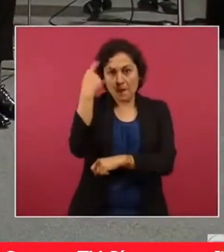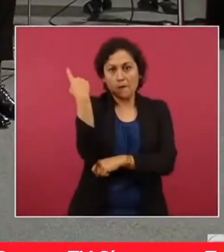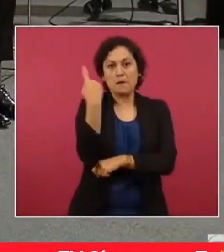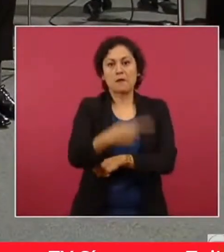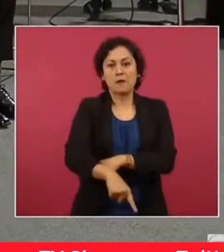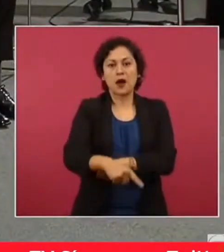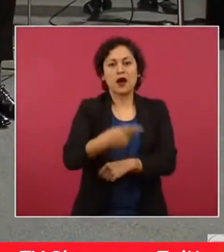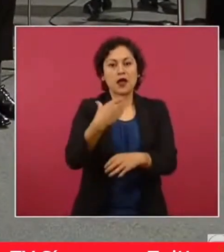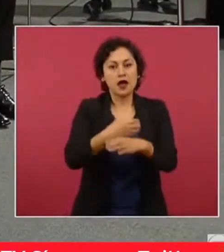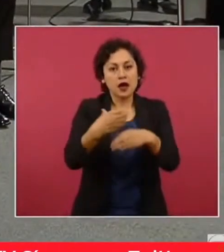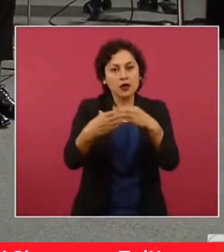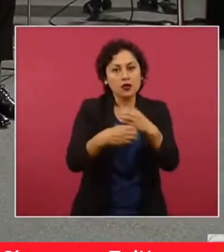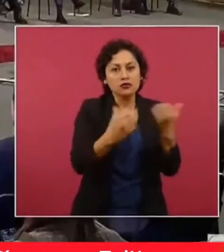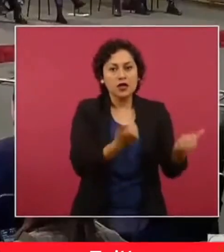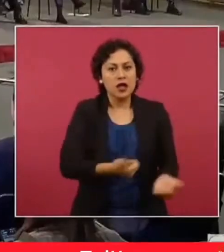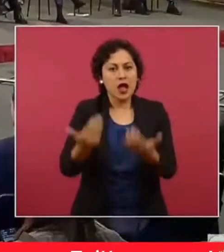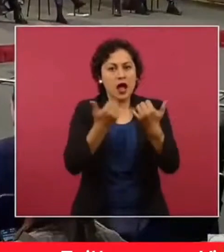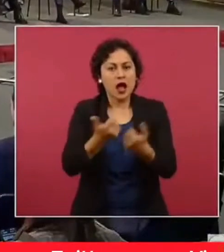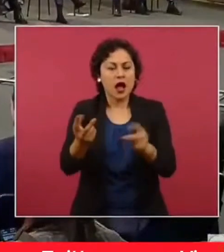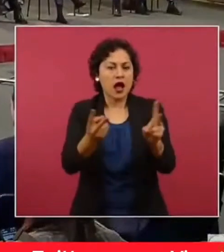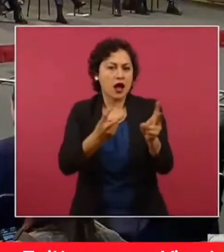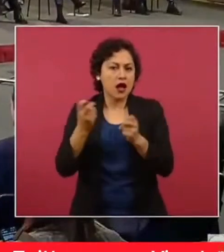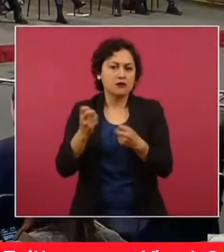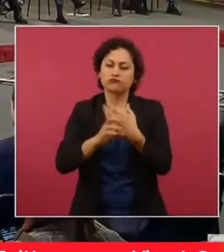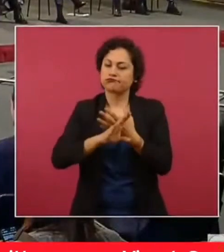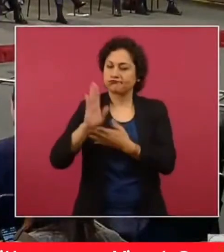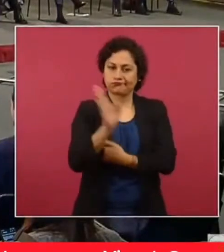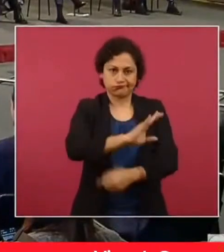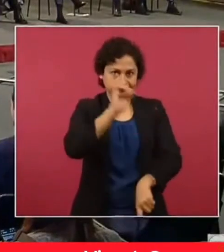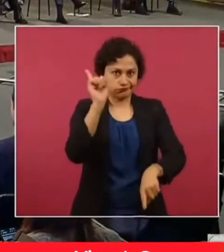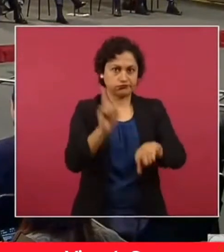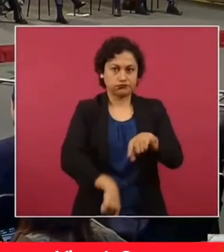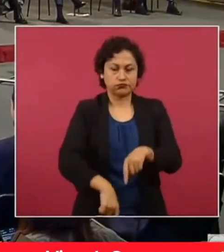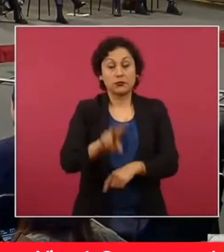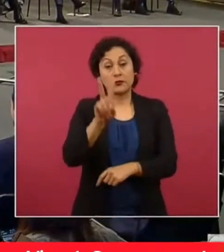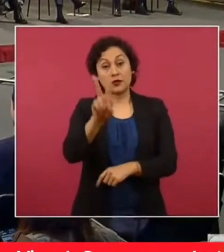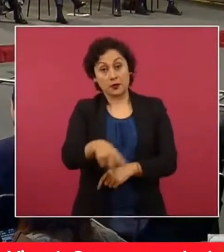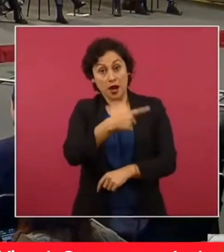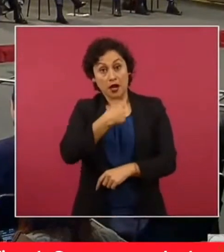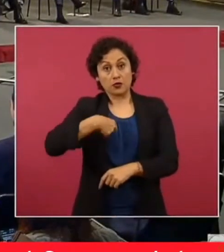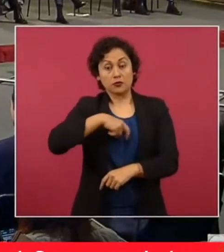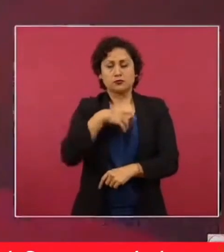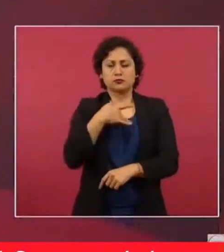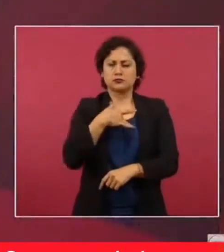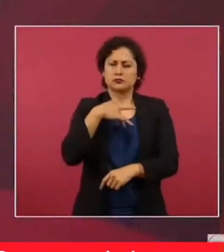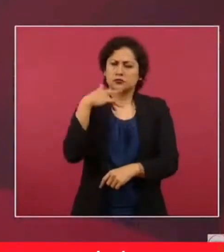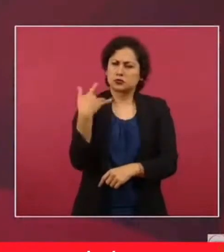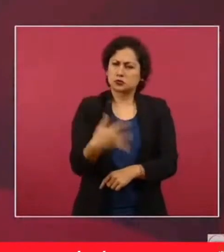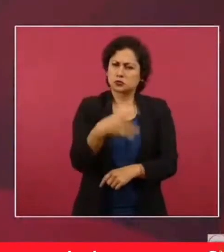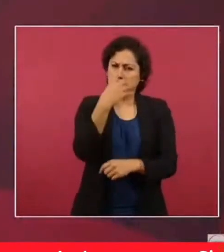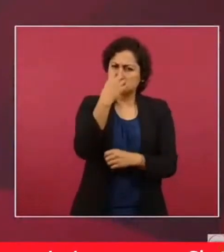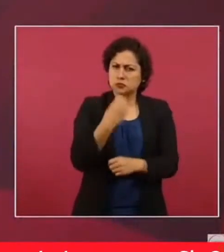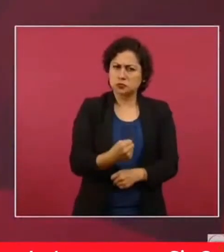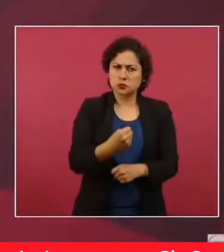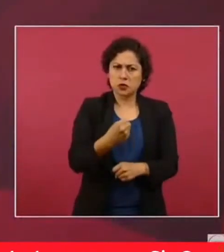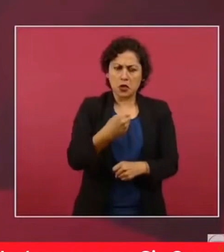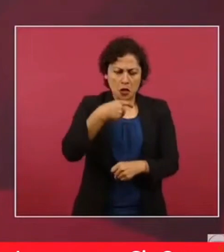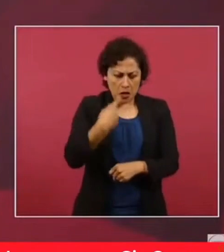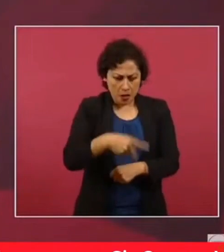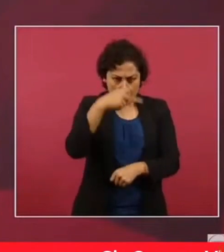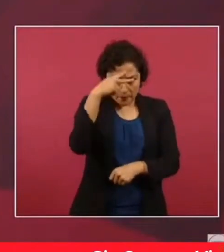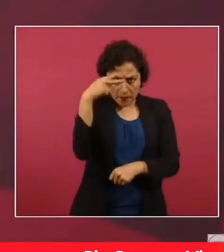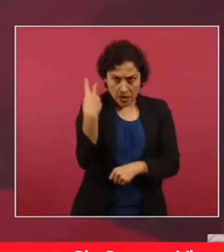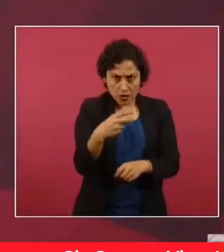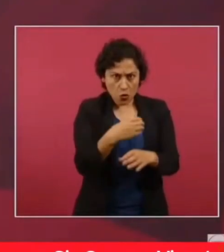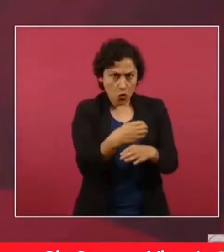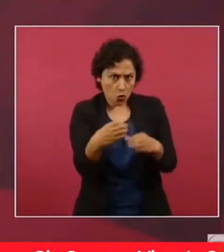de bienes culturales. Nos duele mucho el saqueo del patrimonio arqueológico mexicano. Por